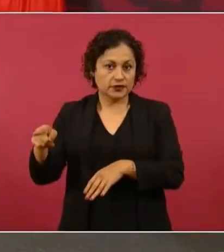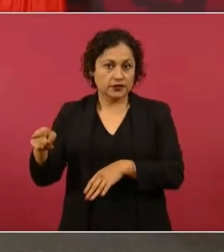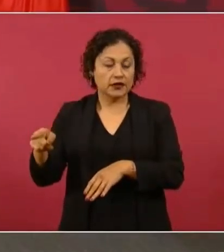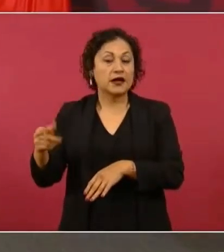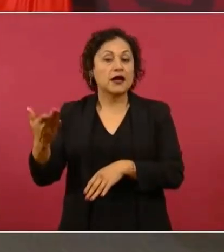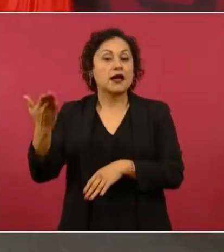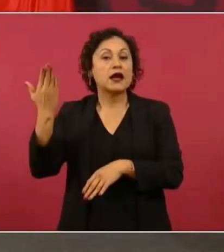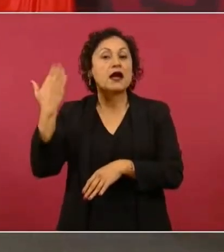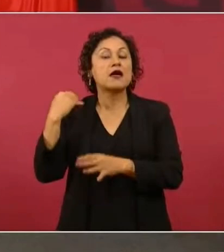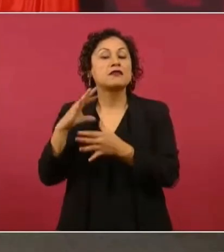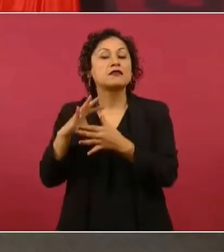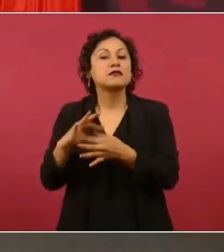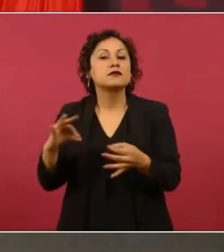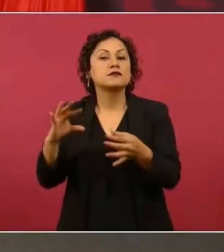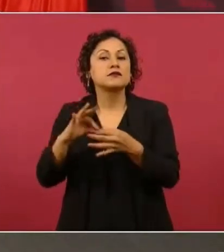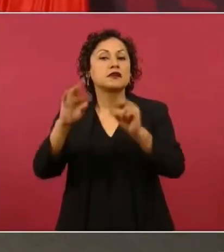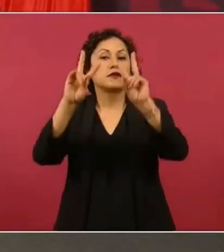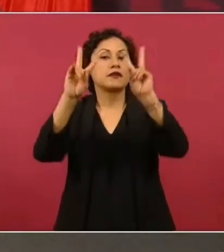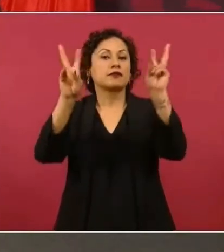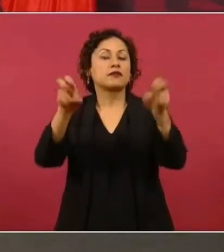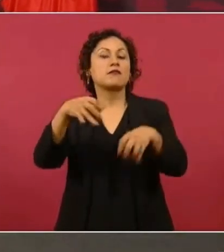hablaba de la corrupción.